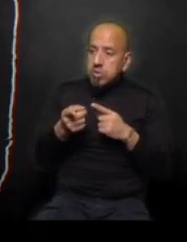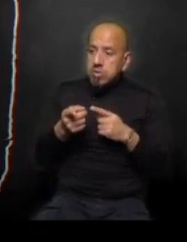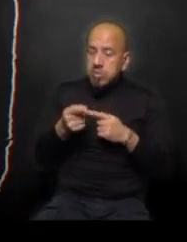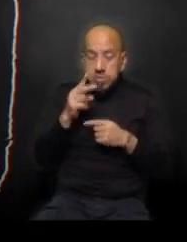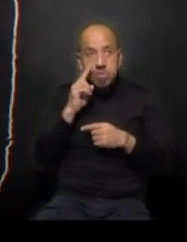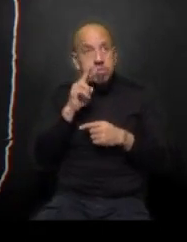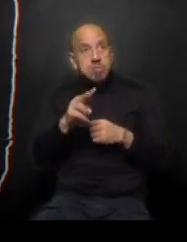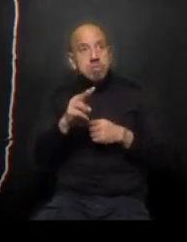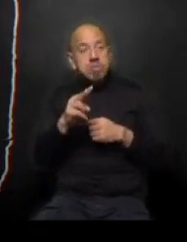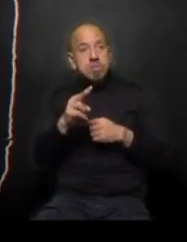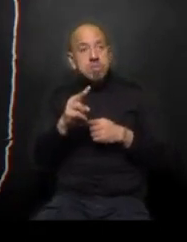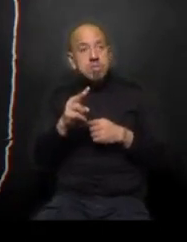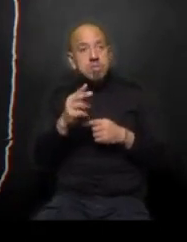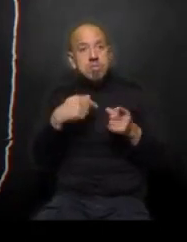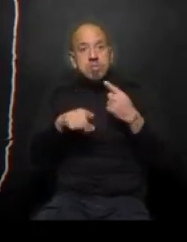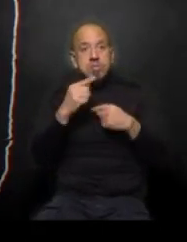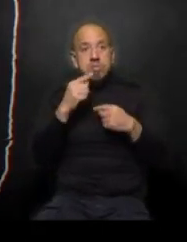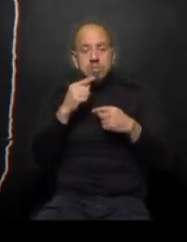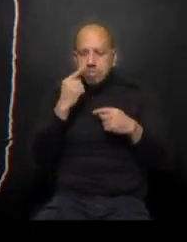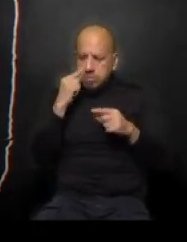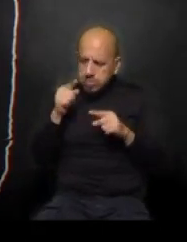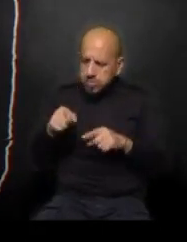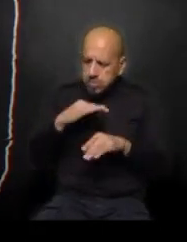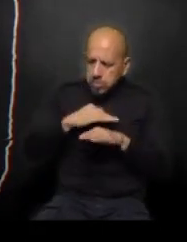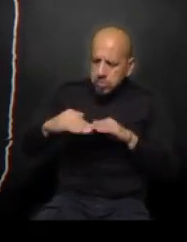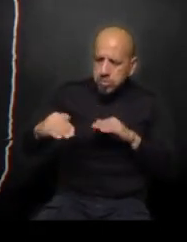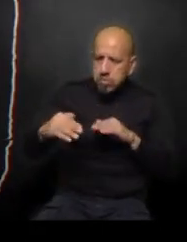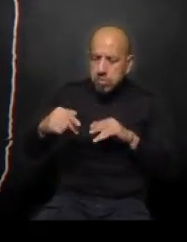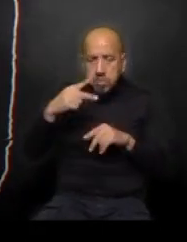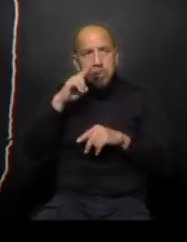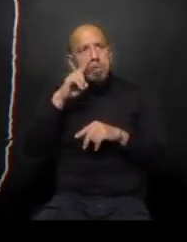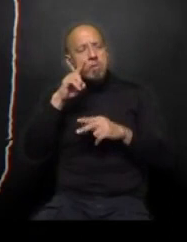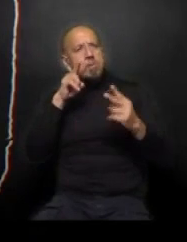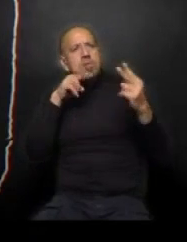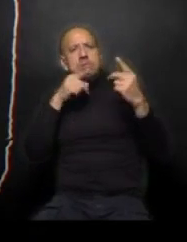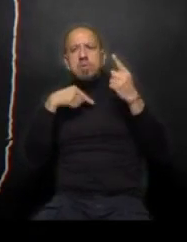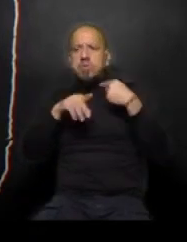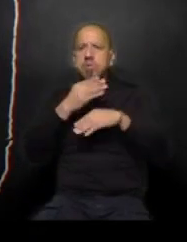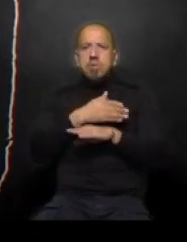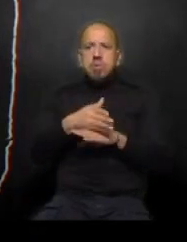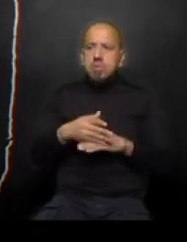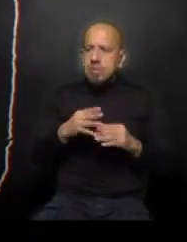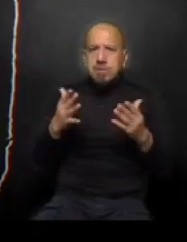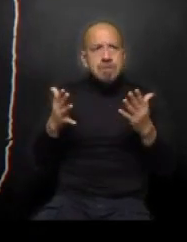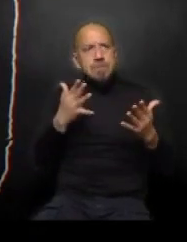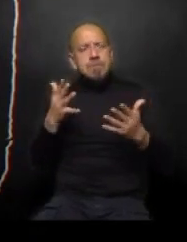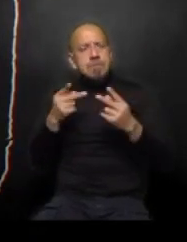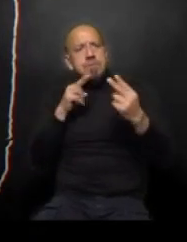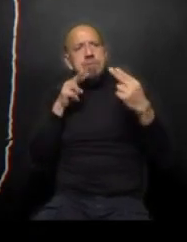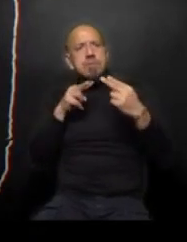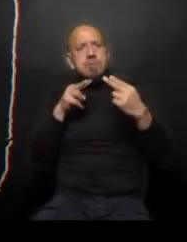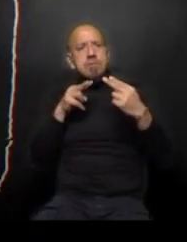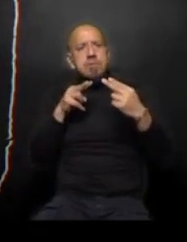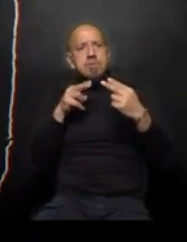Lo miró con extravío miró la alfombra volvió a mirarlo y después de largo rato de estupefacta confrontación